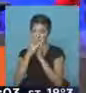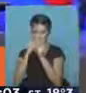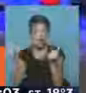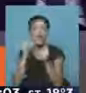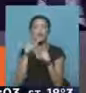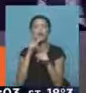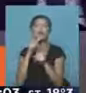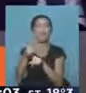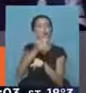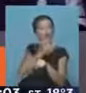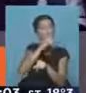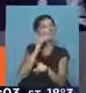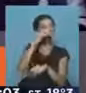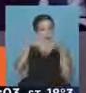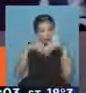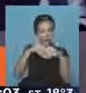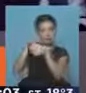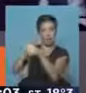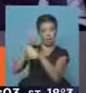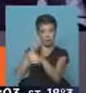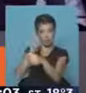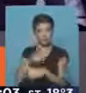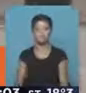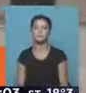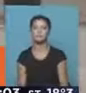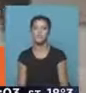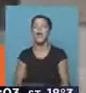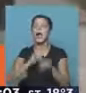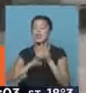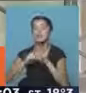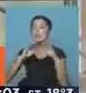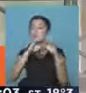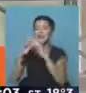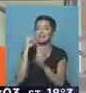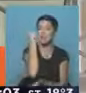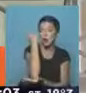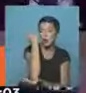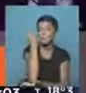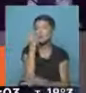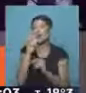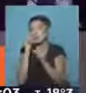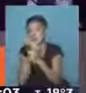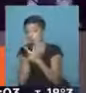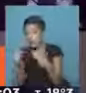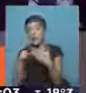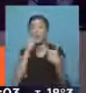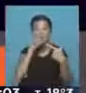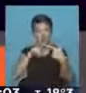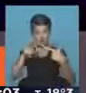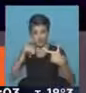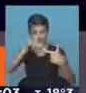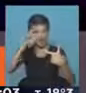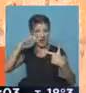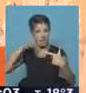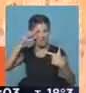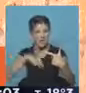similar al que provocó el Brexit. En un contexto de crisis económica y desempleo, la postulante ultraderechista logra